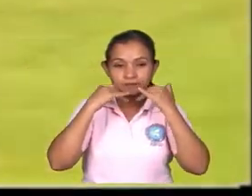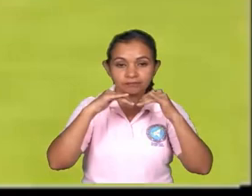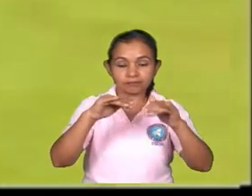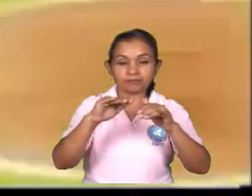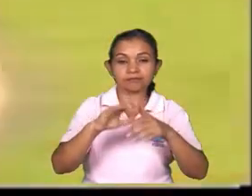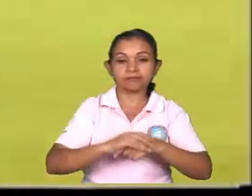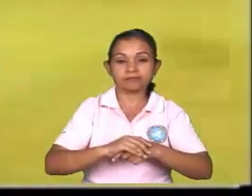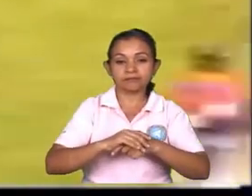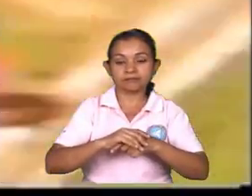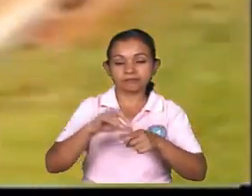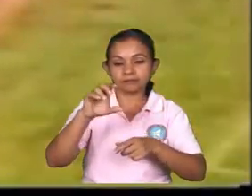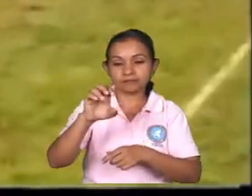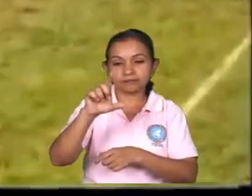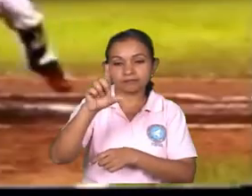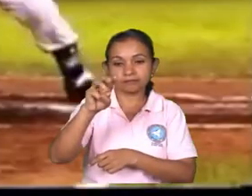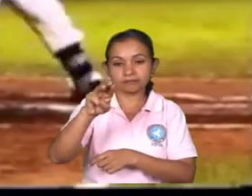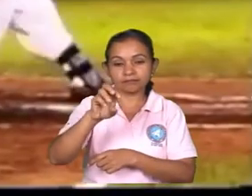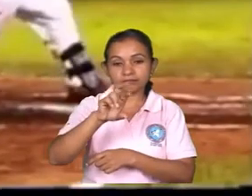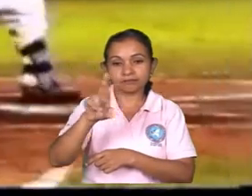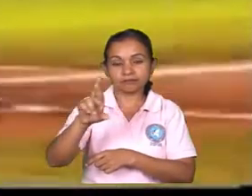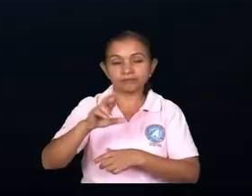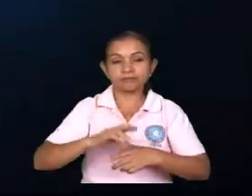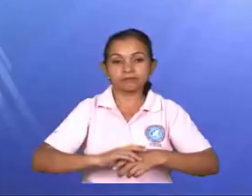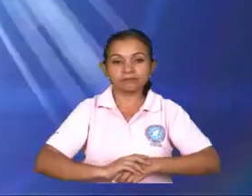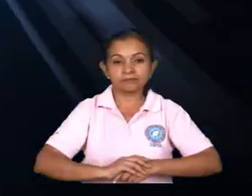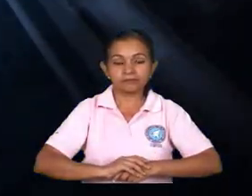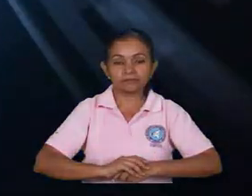parlamentario les informó Elmer Marcia.